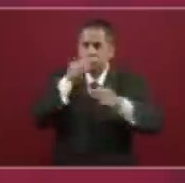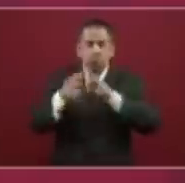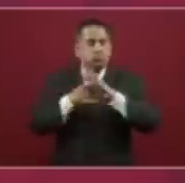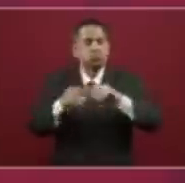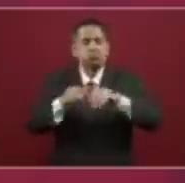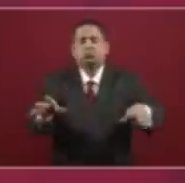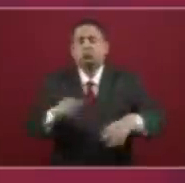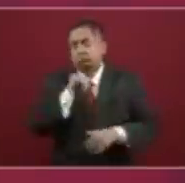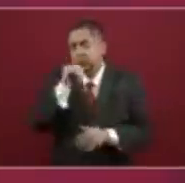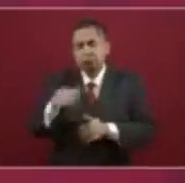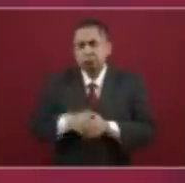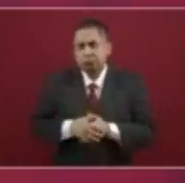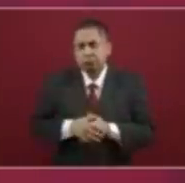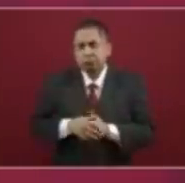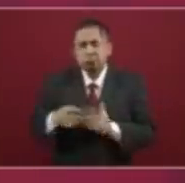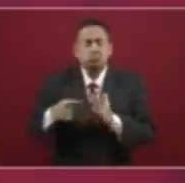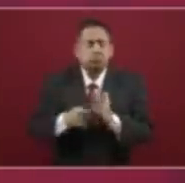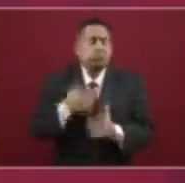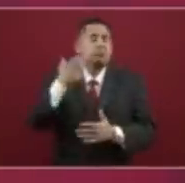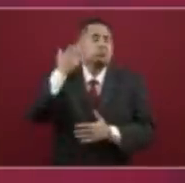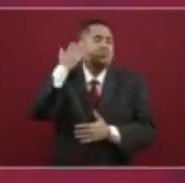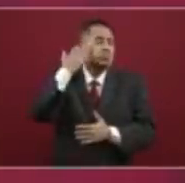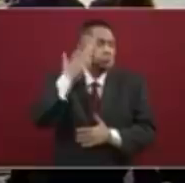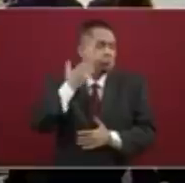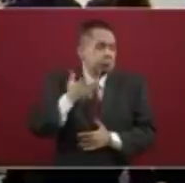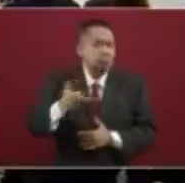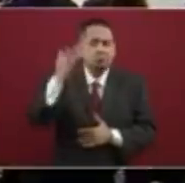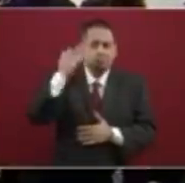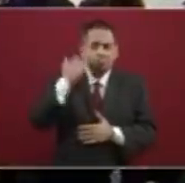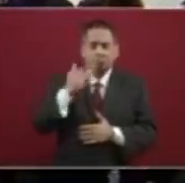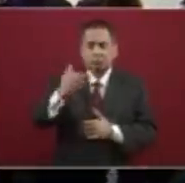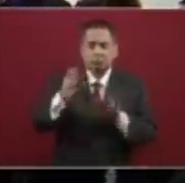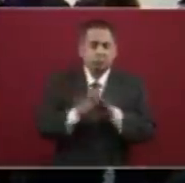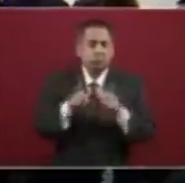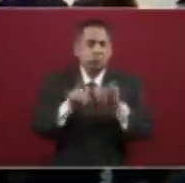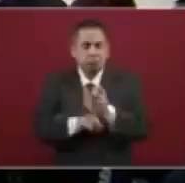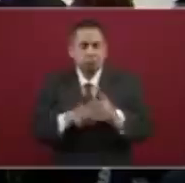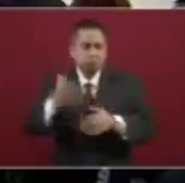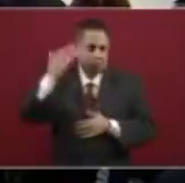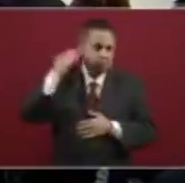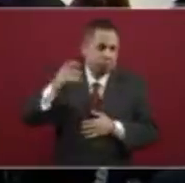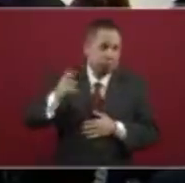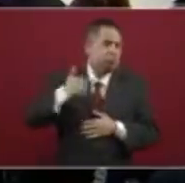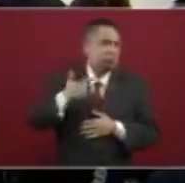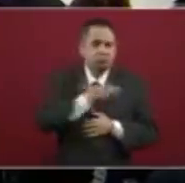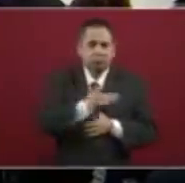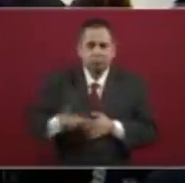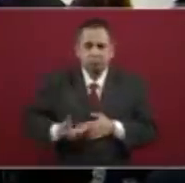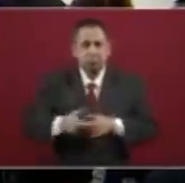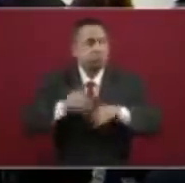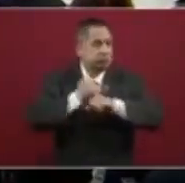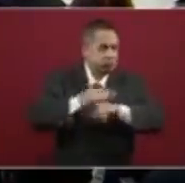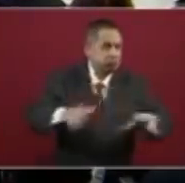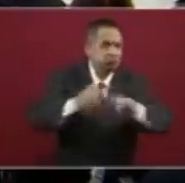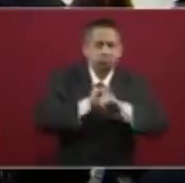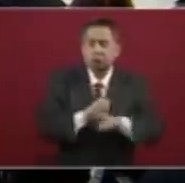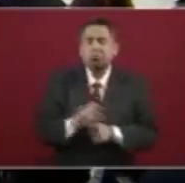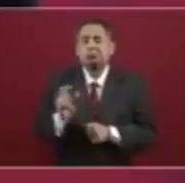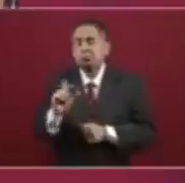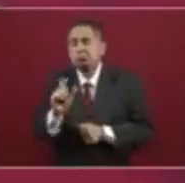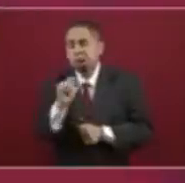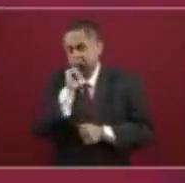cuándo había rueda de prensa, cada cuándo informaba el presidente. Es que parece